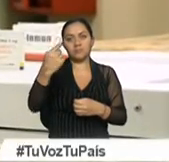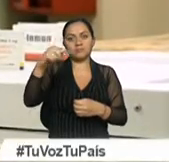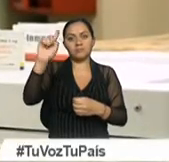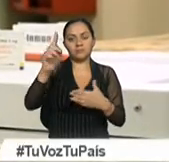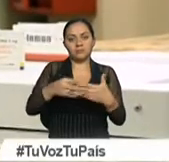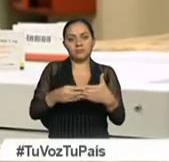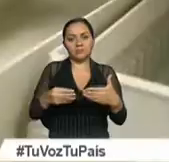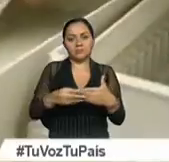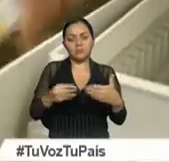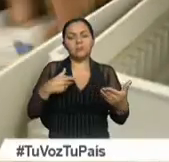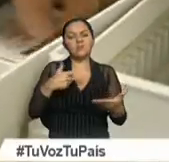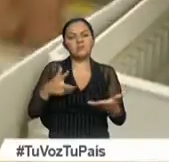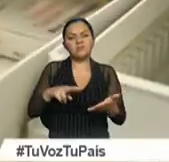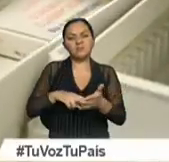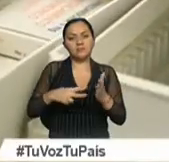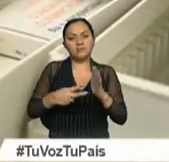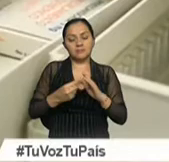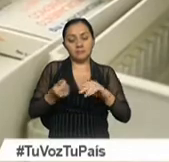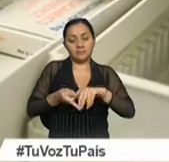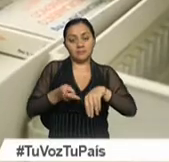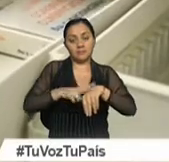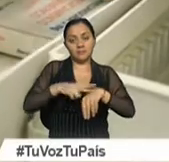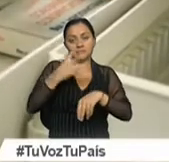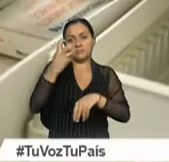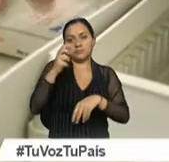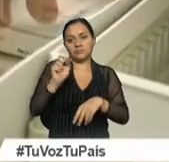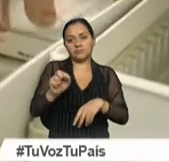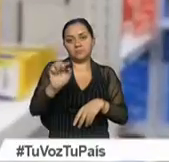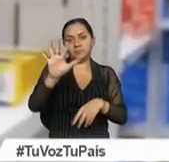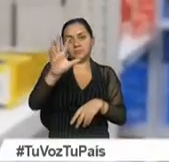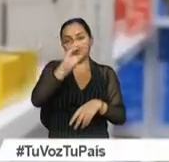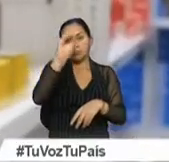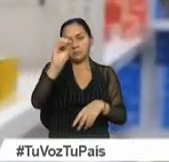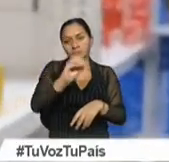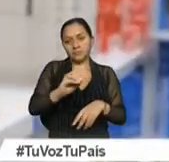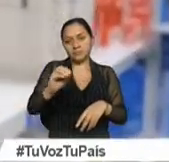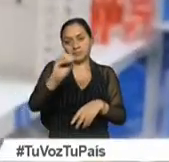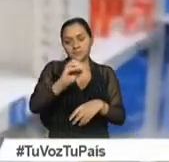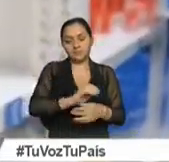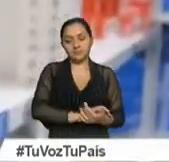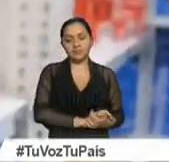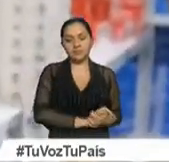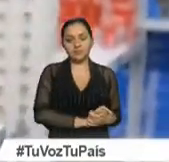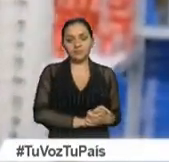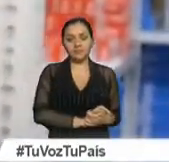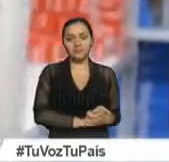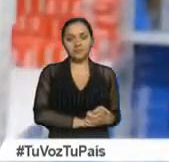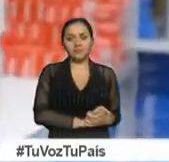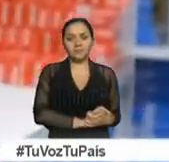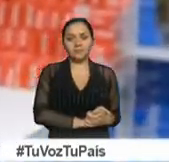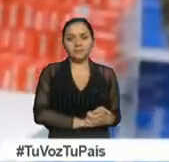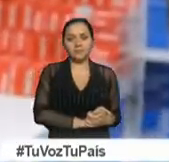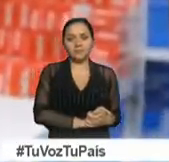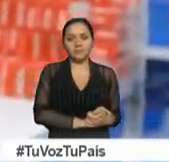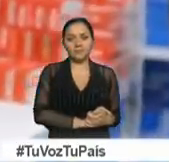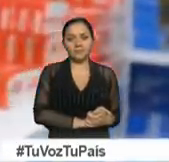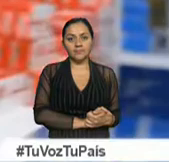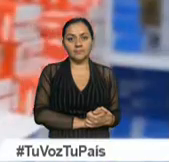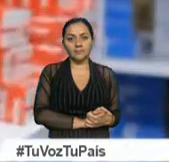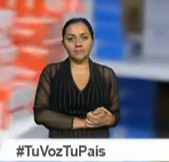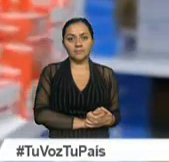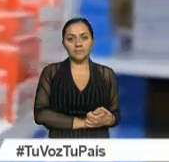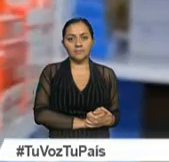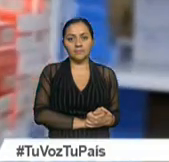$318.2 millones, lo que representa un incremento del 14.5% respecto al año anterior. Luis Andrade, Noticiero